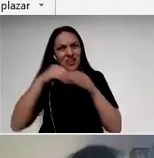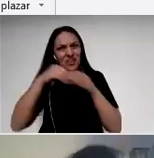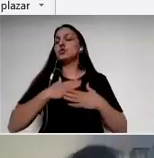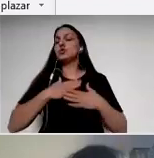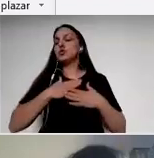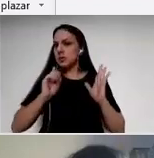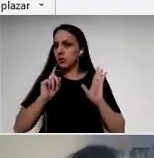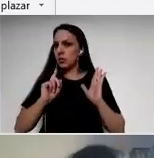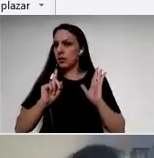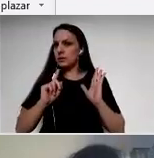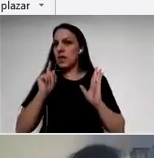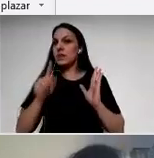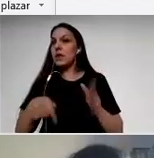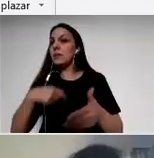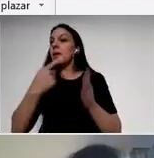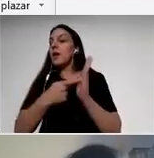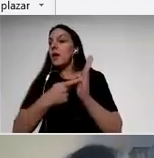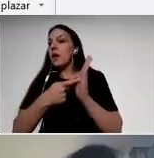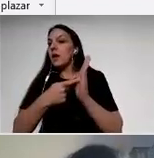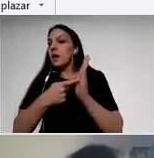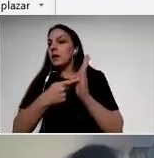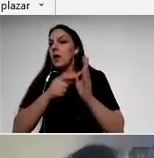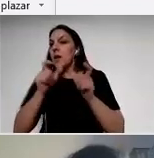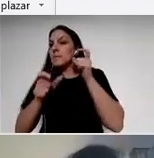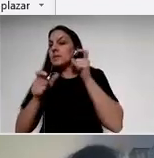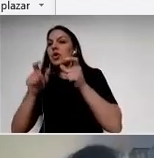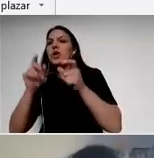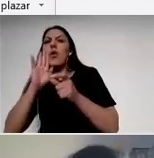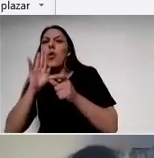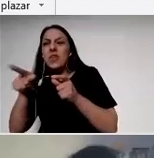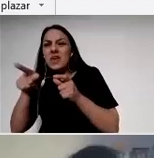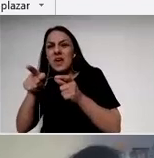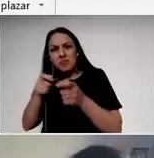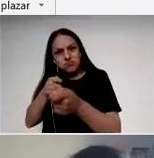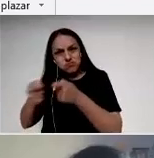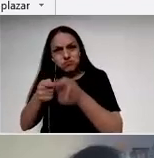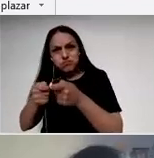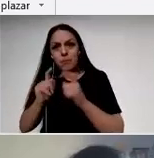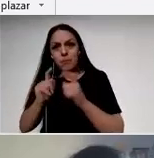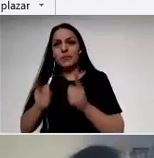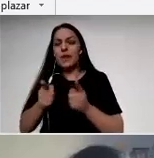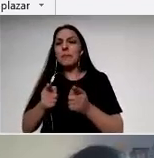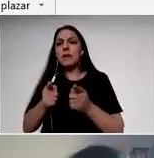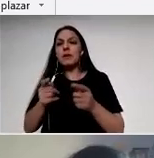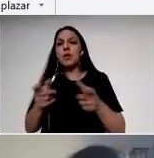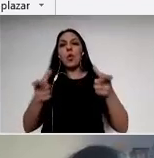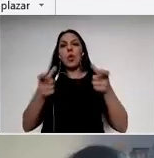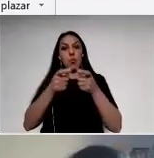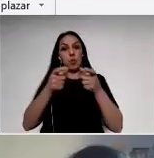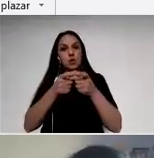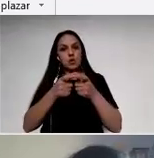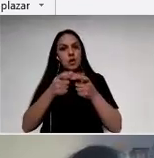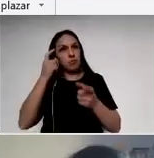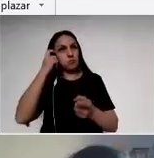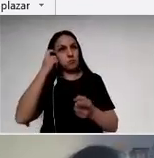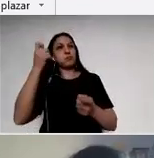pueblo judío y la Segunda Guerra Mundial, la comunidad internacional toma conciencia de las violaciones de los